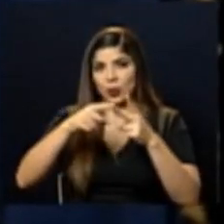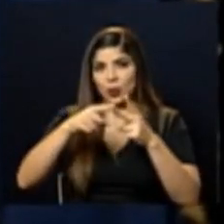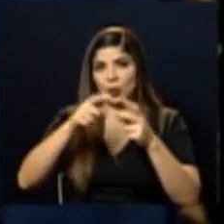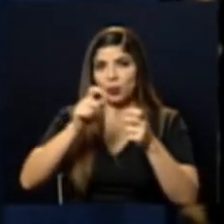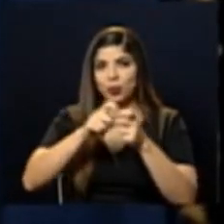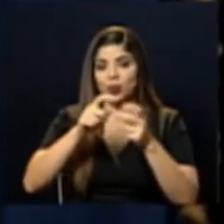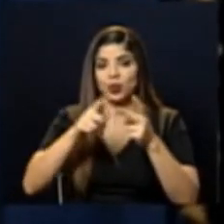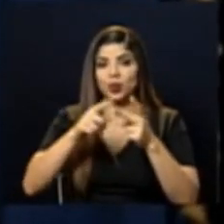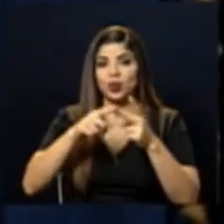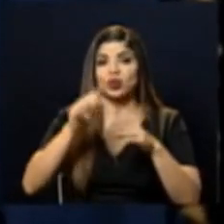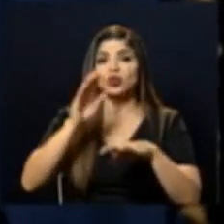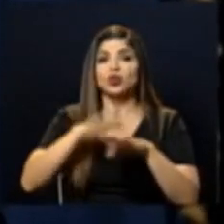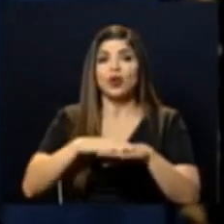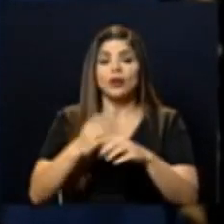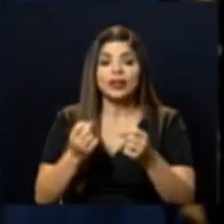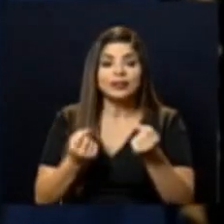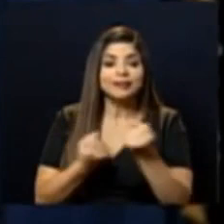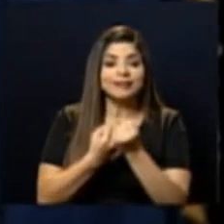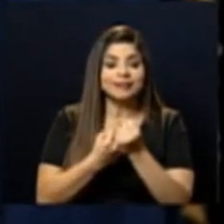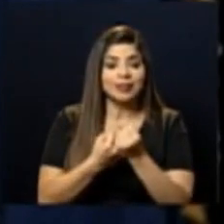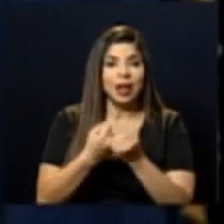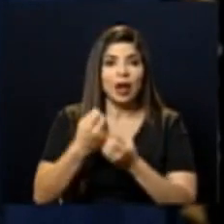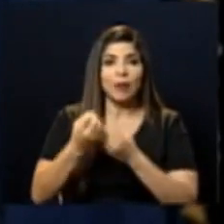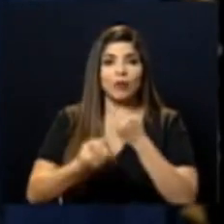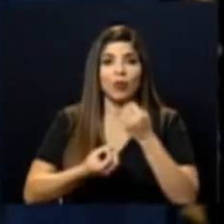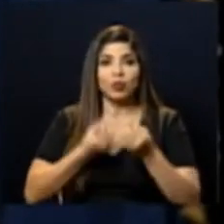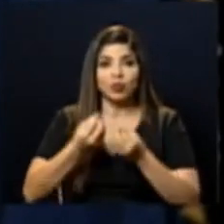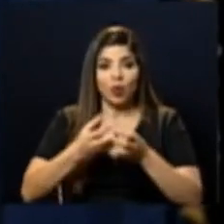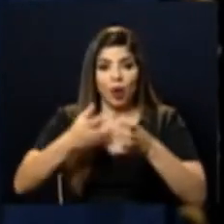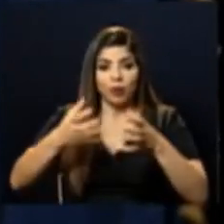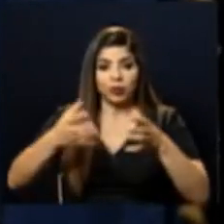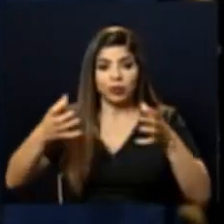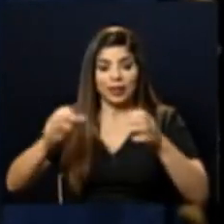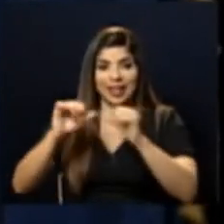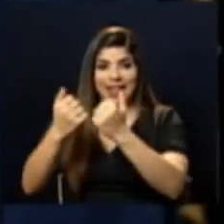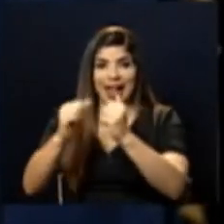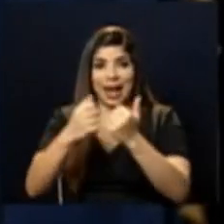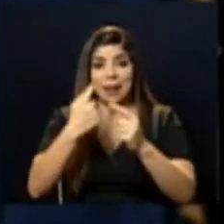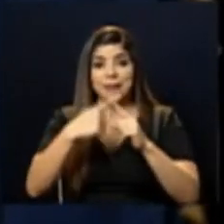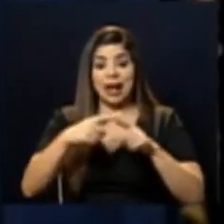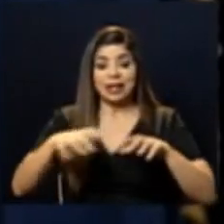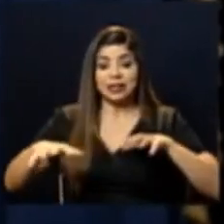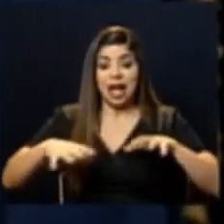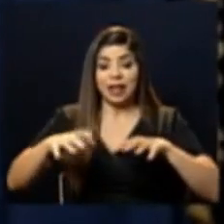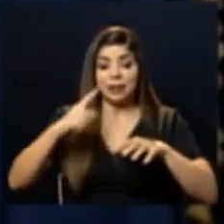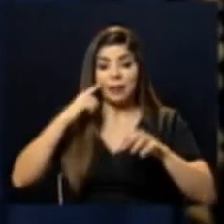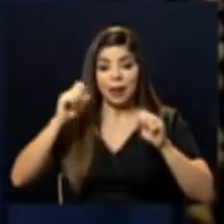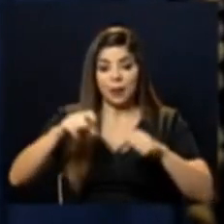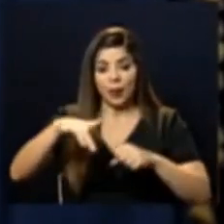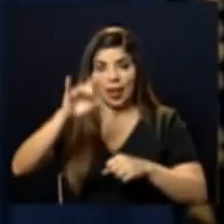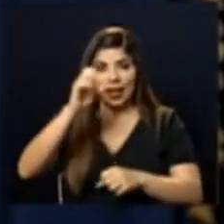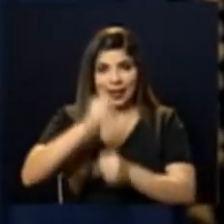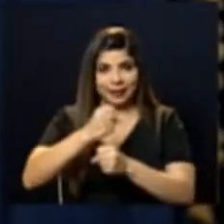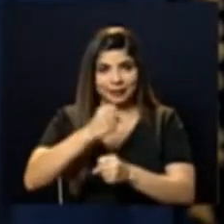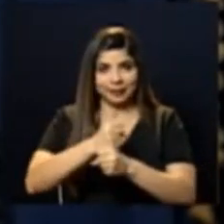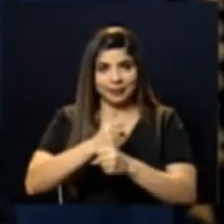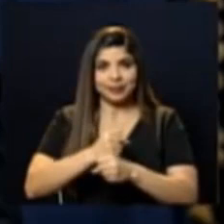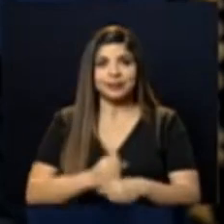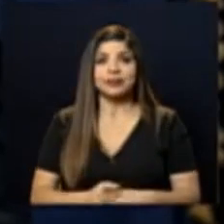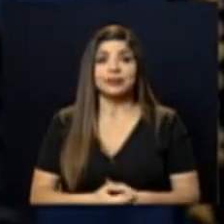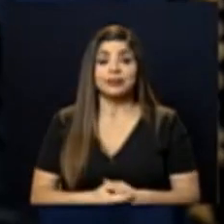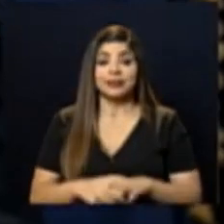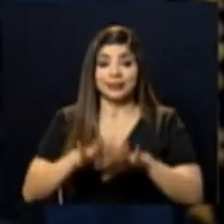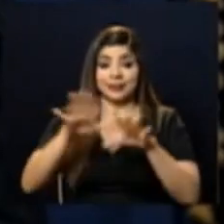sobre impulso al crecimiento productivo de sectores y su reactivación para el empleo. En